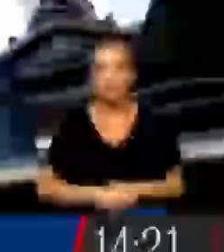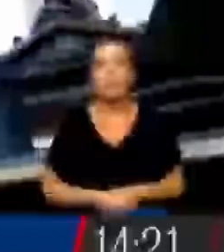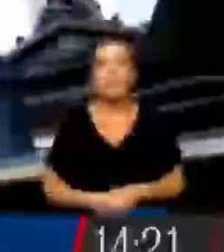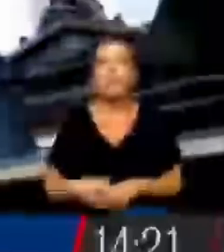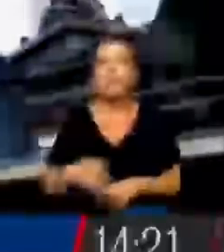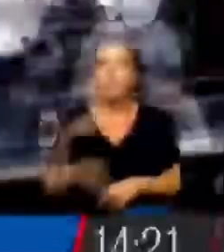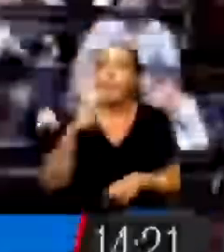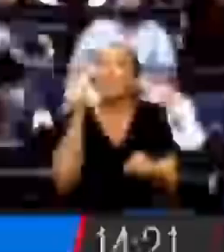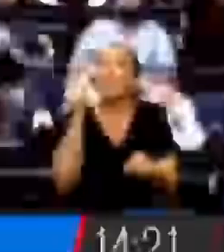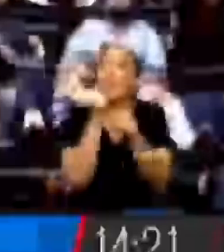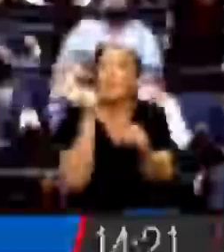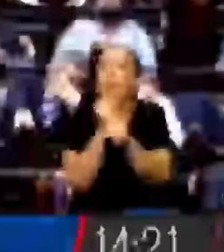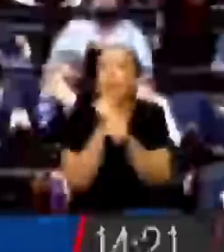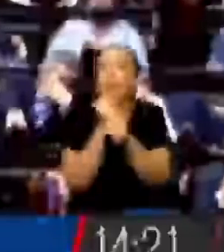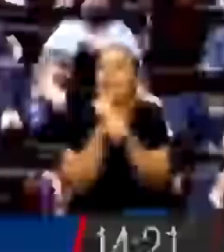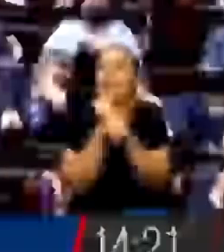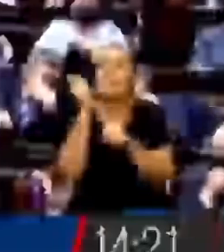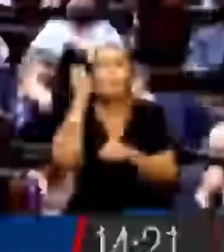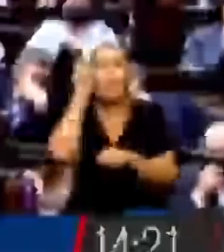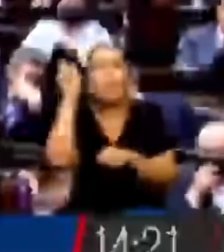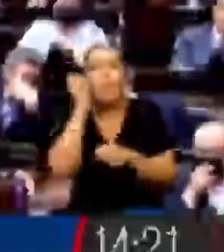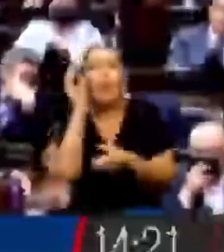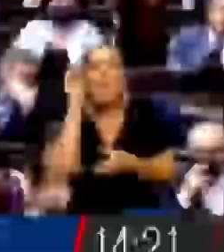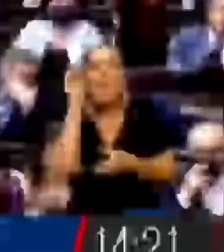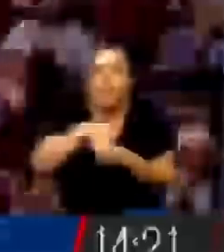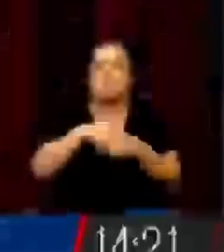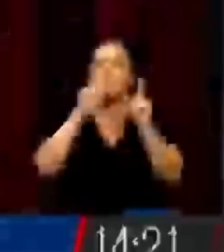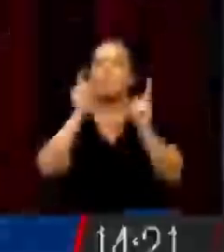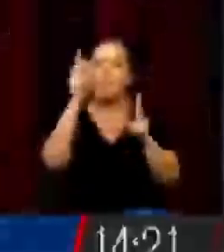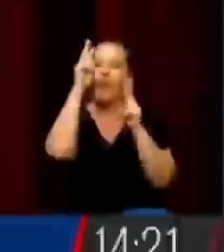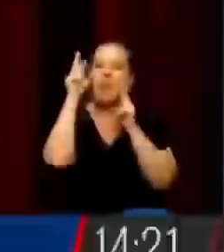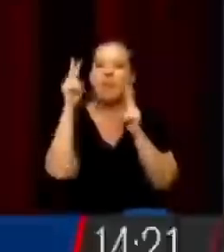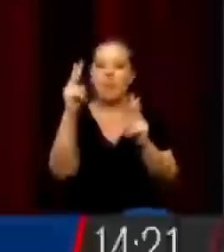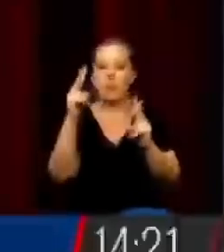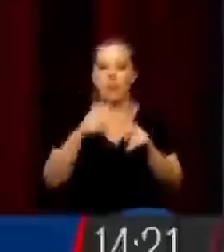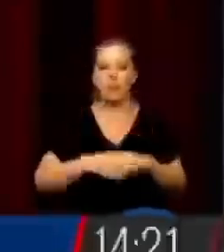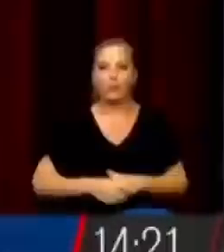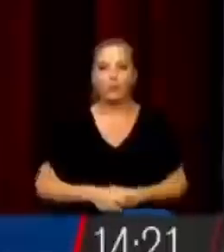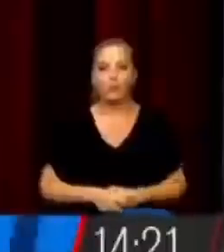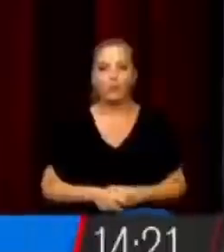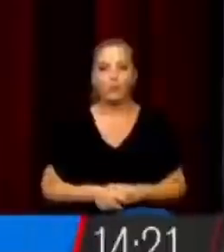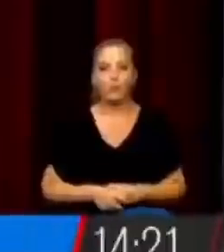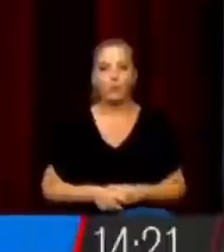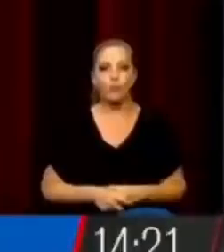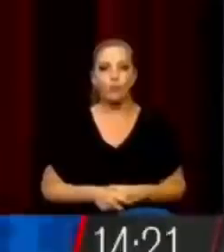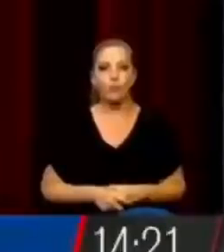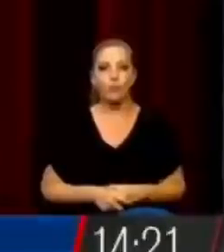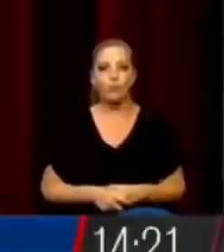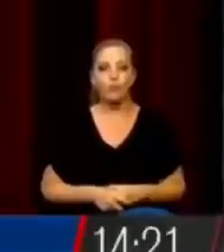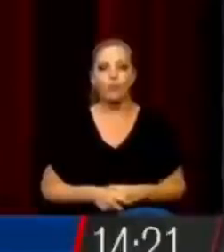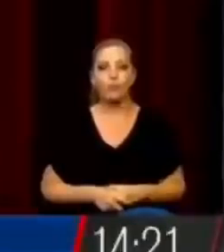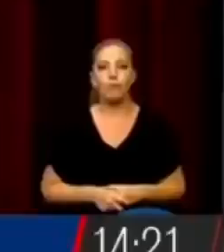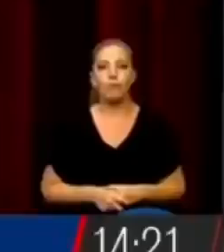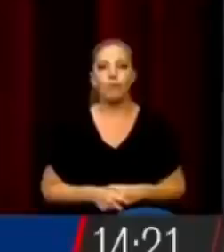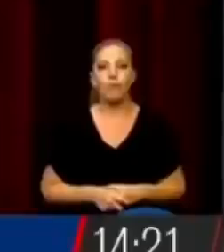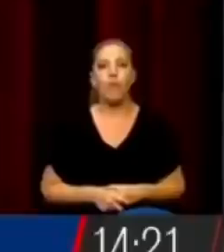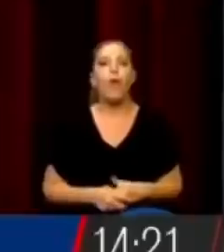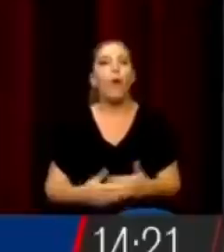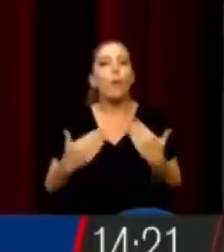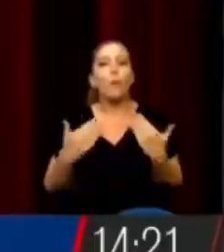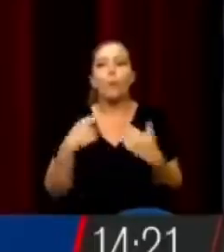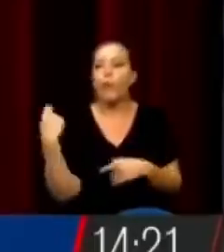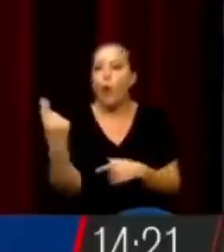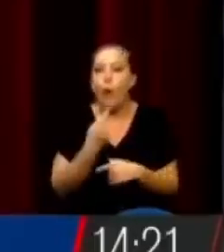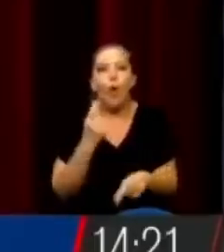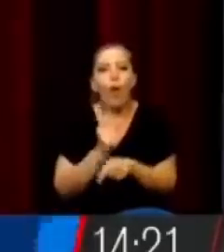pero de trabajo con ideas y con respeto. Que tengamos la capacidad de